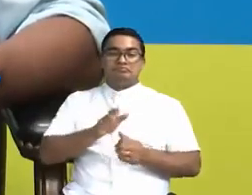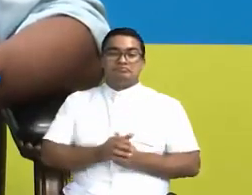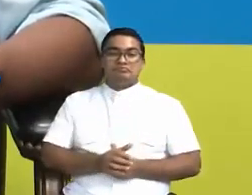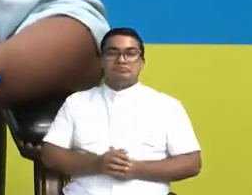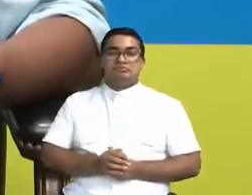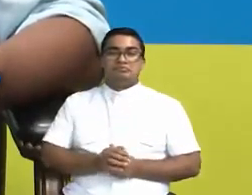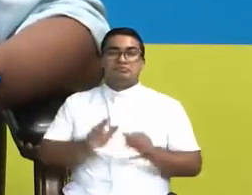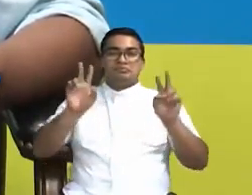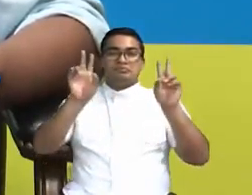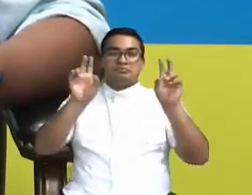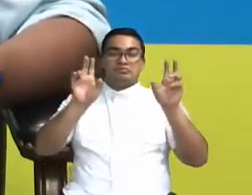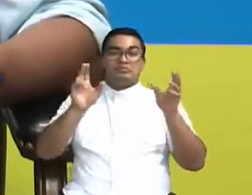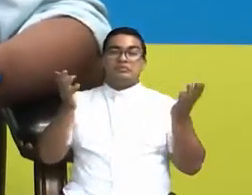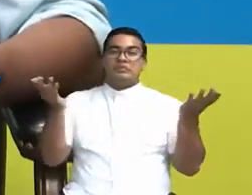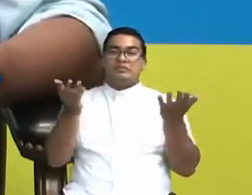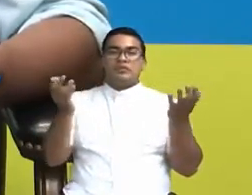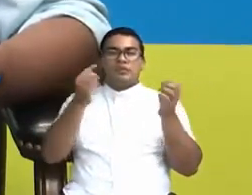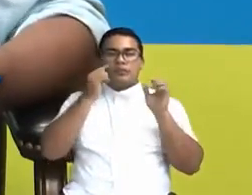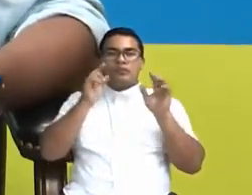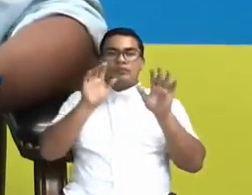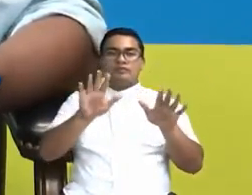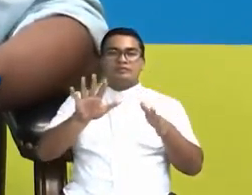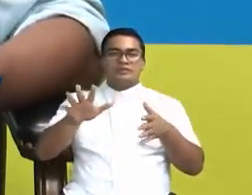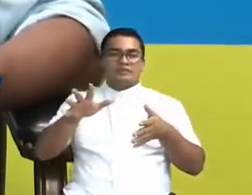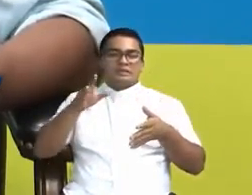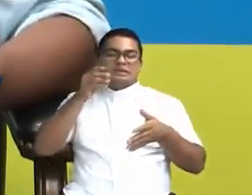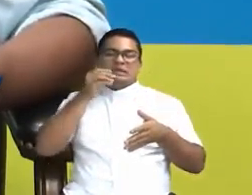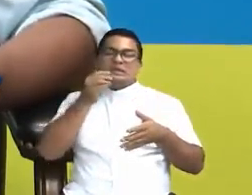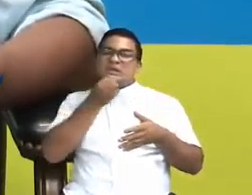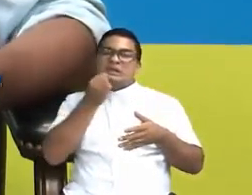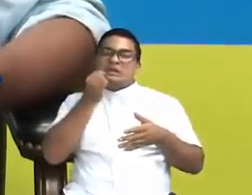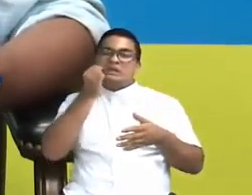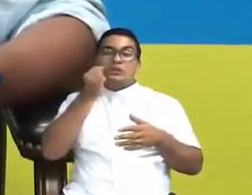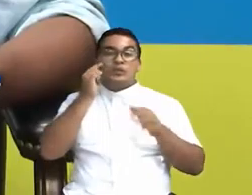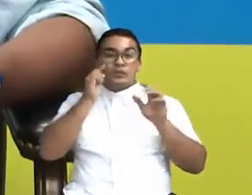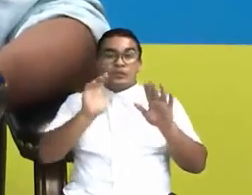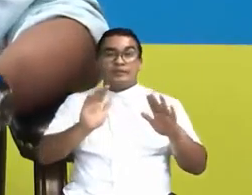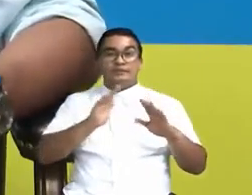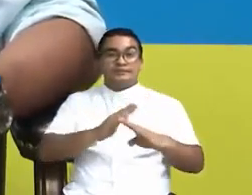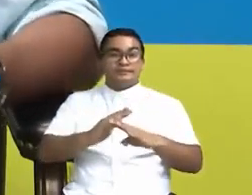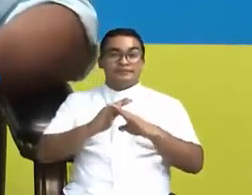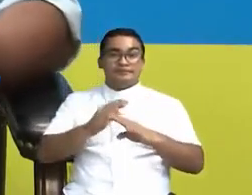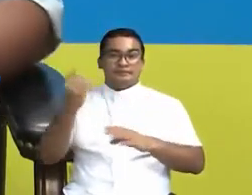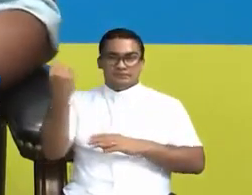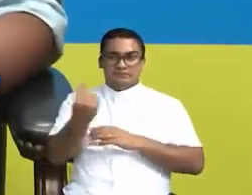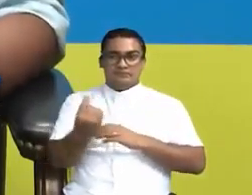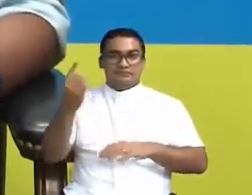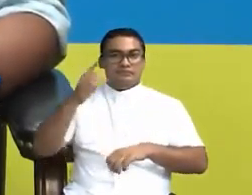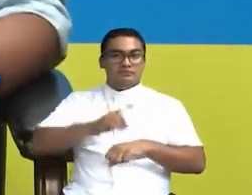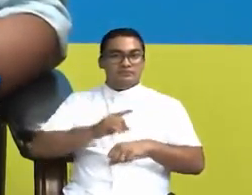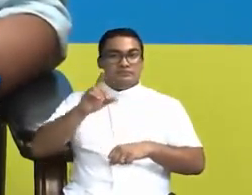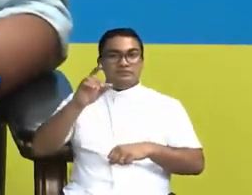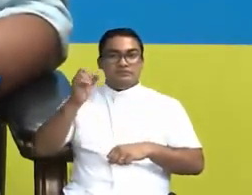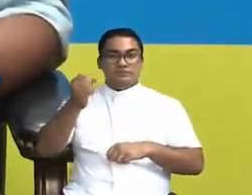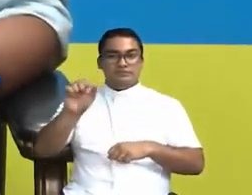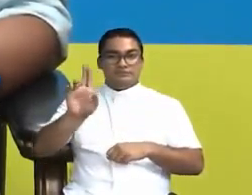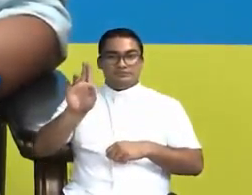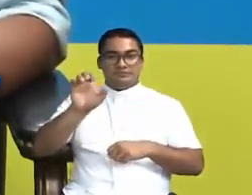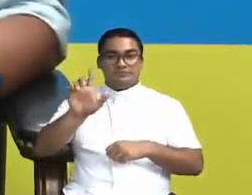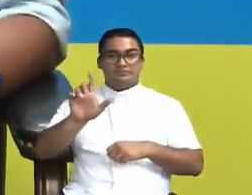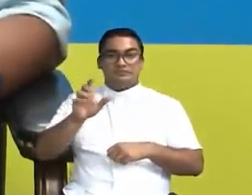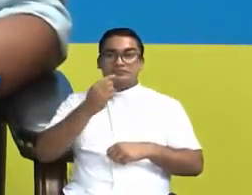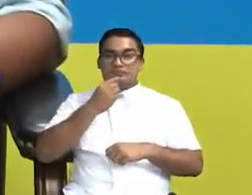El tema de hoy es cómo evitar las infecciones y ampollas en la boca. Tenemos de invitado al doctor Saúl Cruz, quien